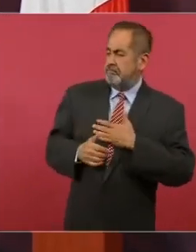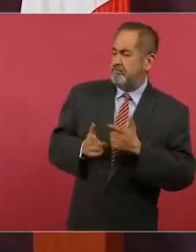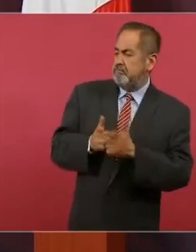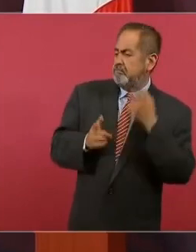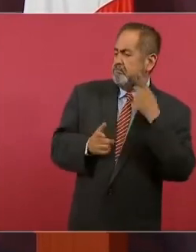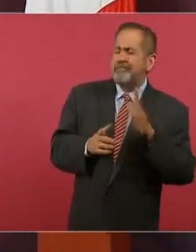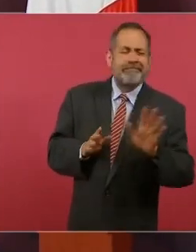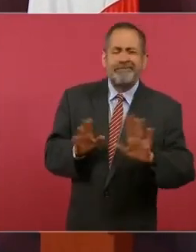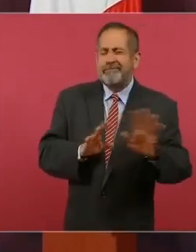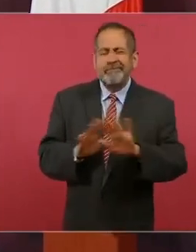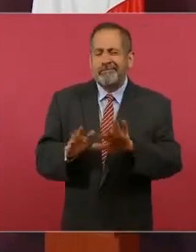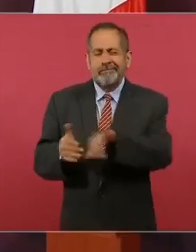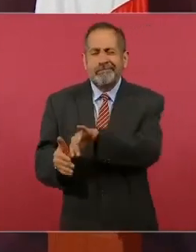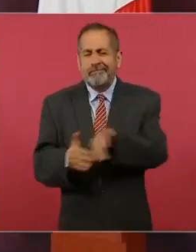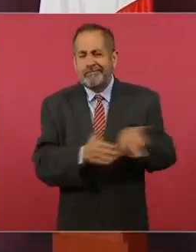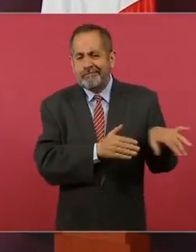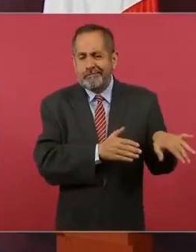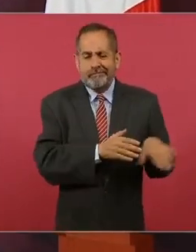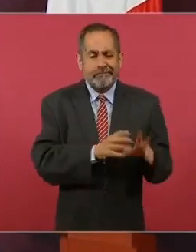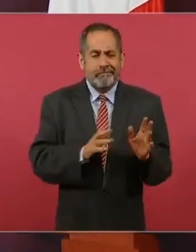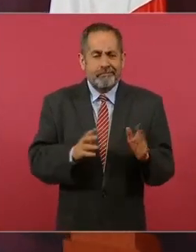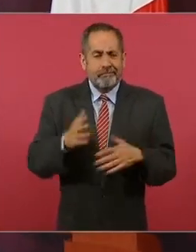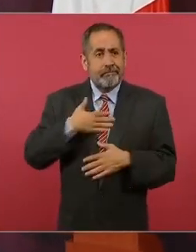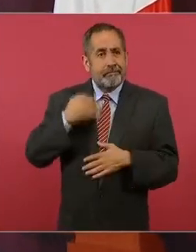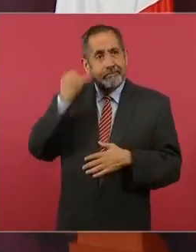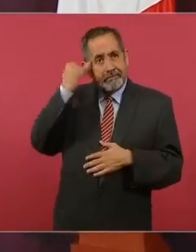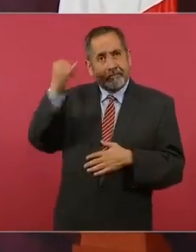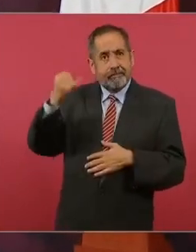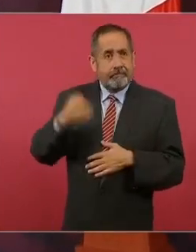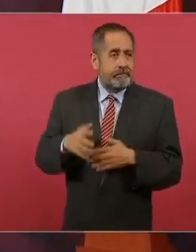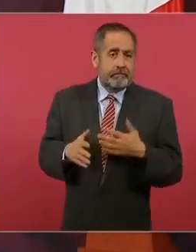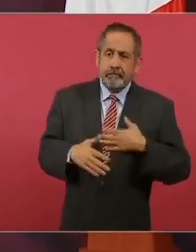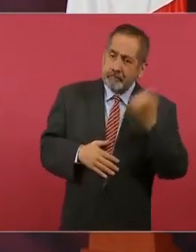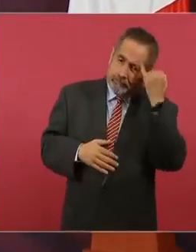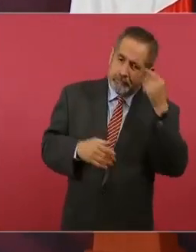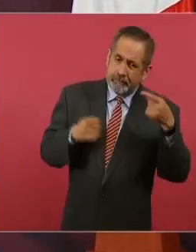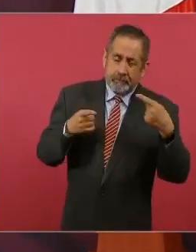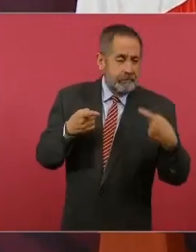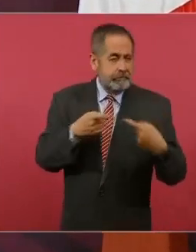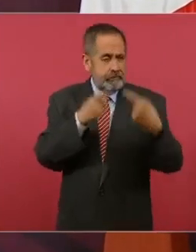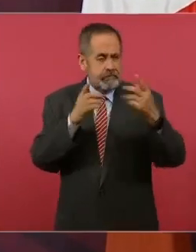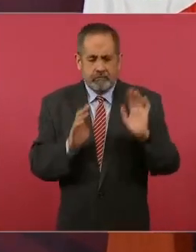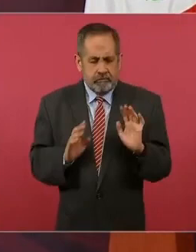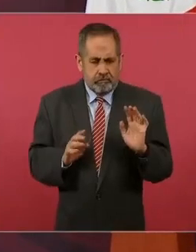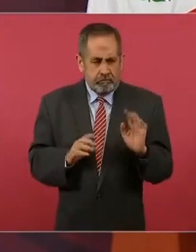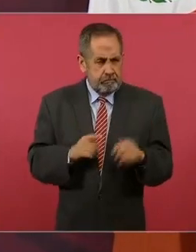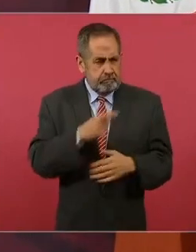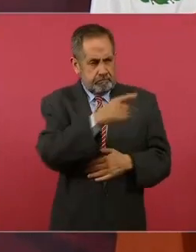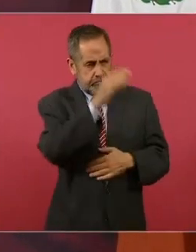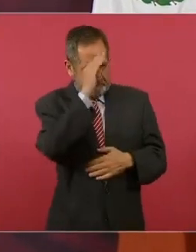asunto de nuestras maneras de pensar, que pueden ser distintas.